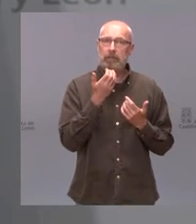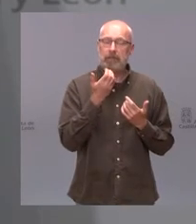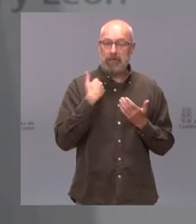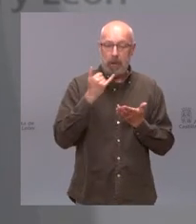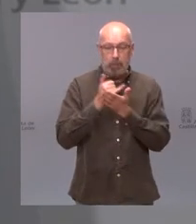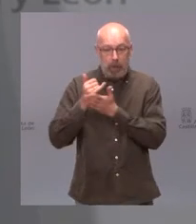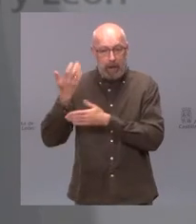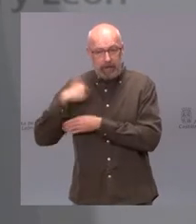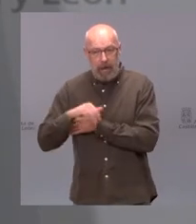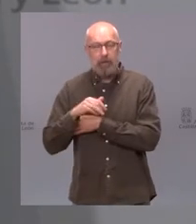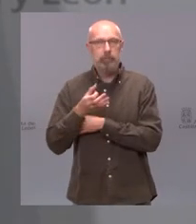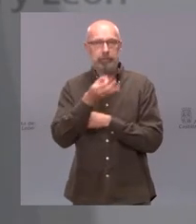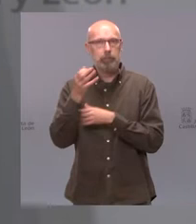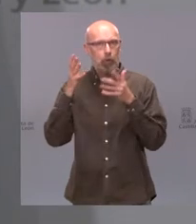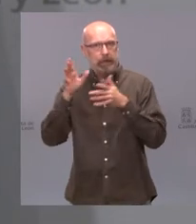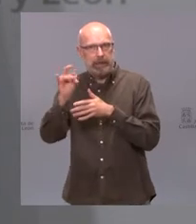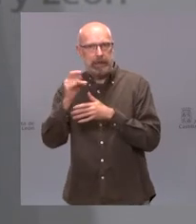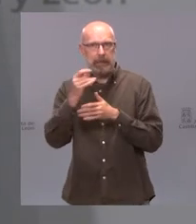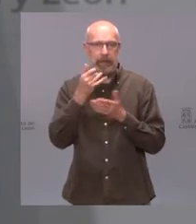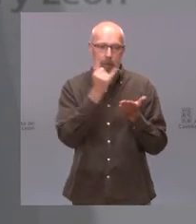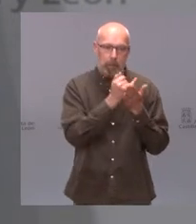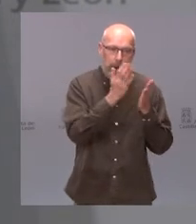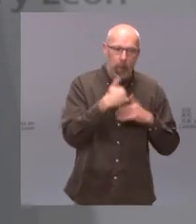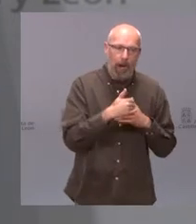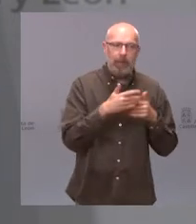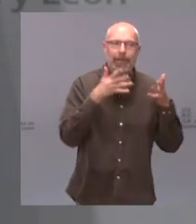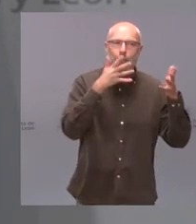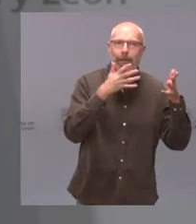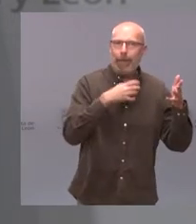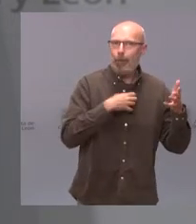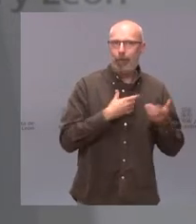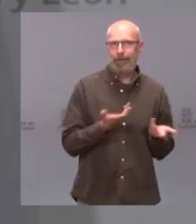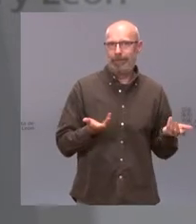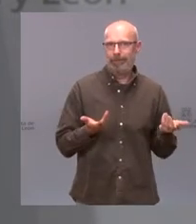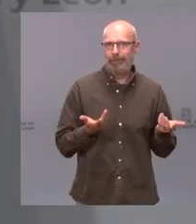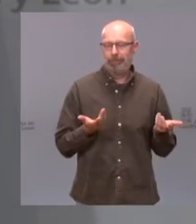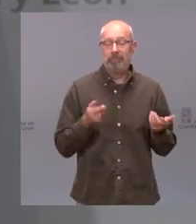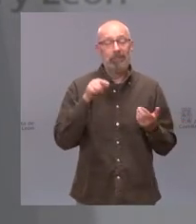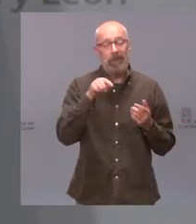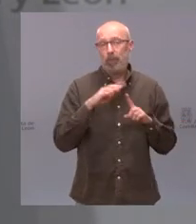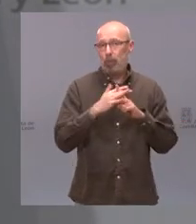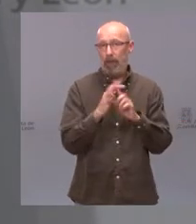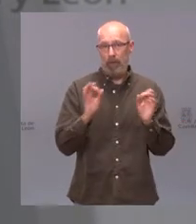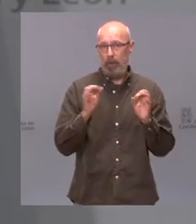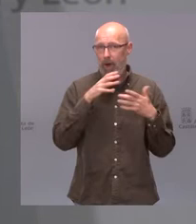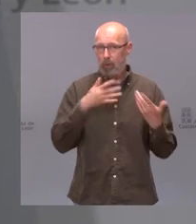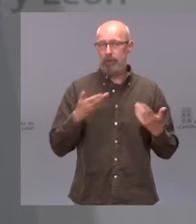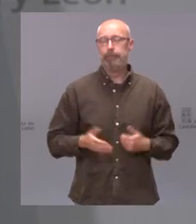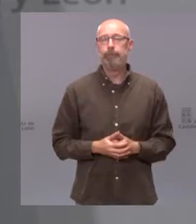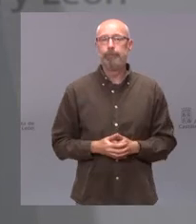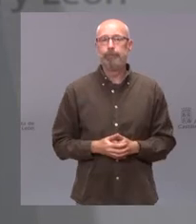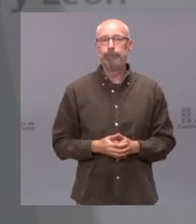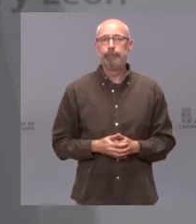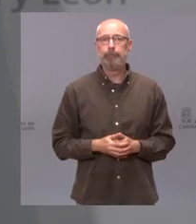probado, aquello que no está demostrado. Y esta es un poco la situación a día de hoy, y ya